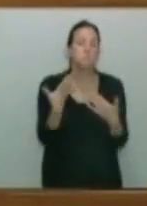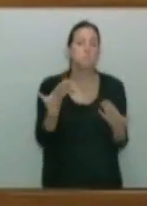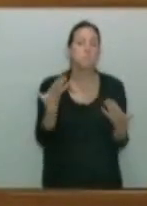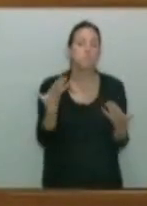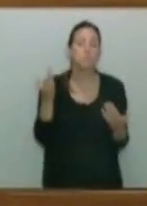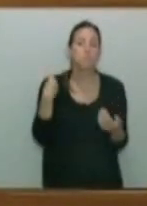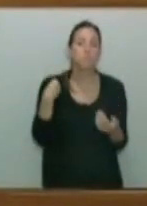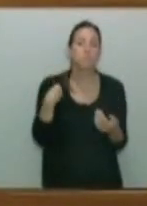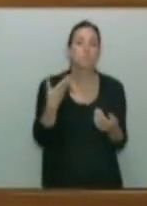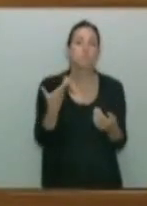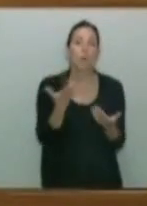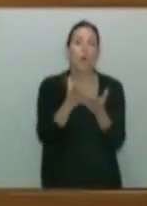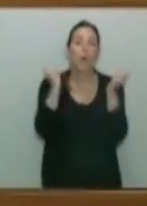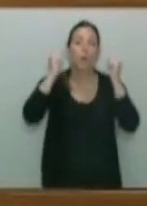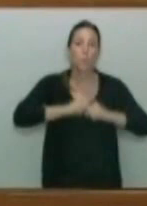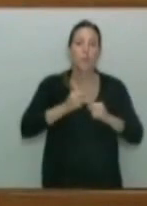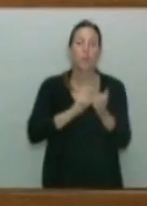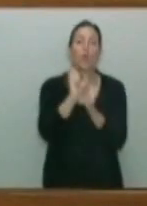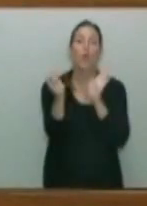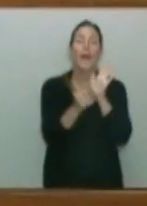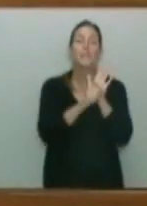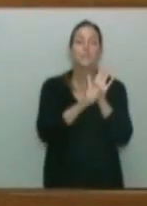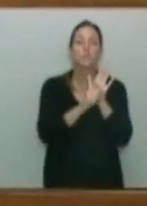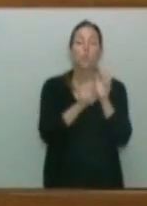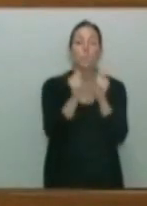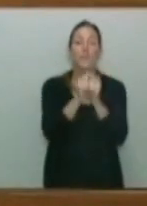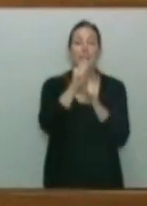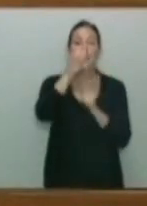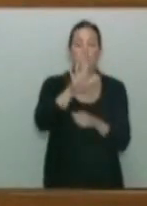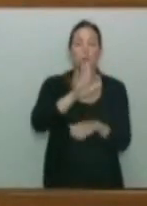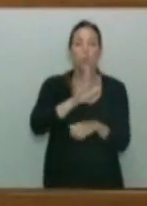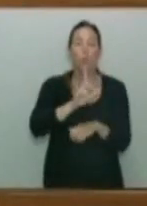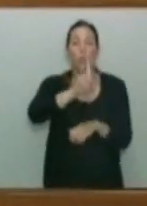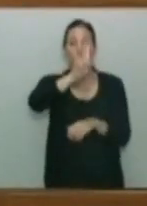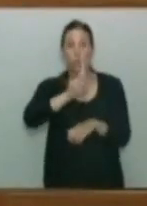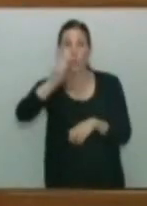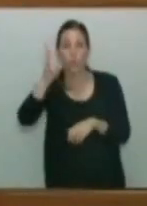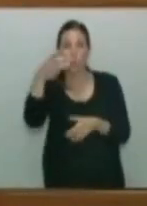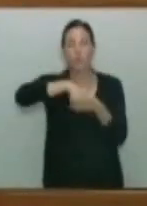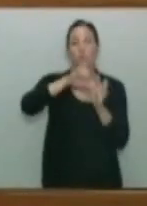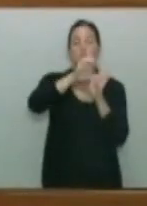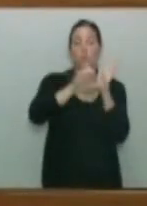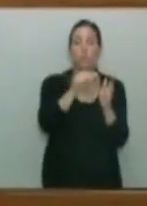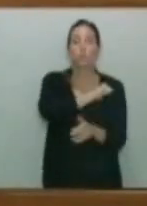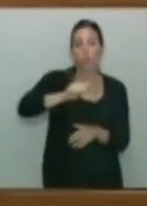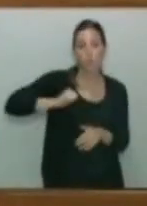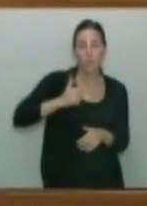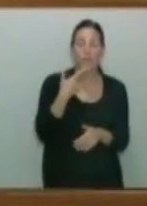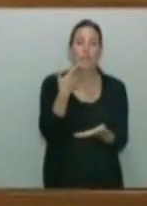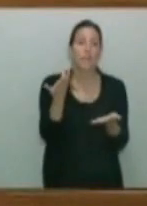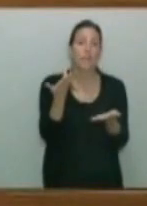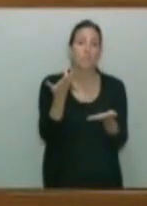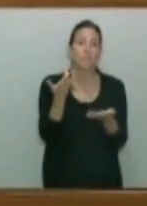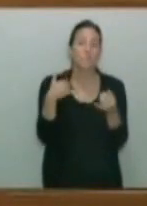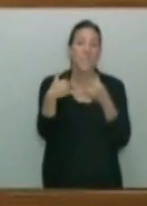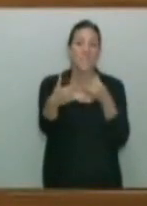respecto, de acuerdo a lo previsto en el artículo 25, 1 y 2 de nuestro Estatuto de Autonomía, que establece las líneas generales